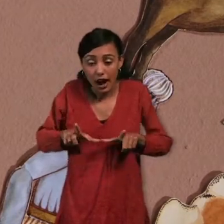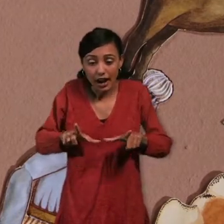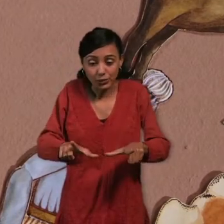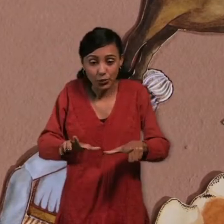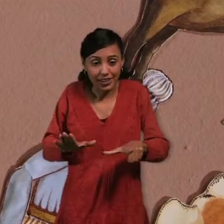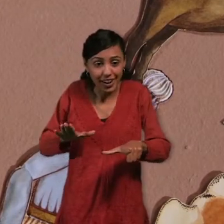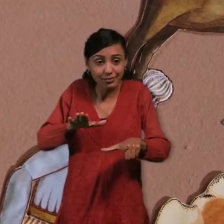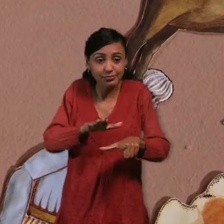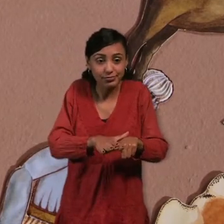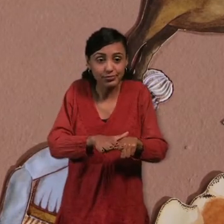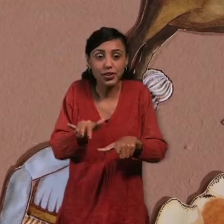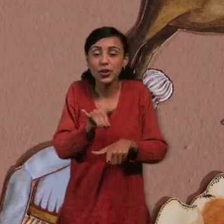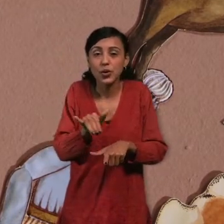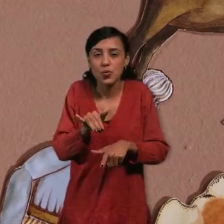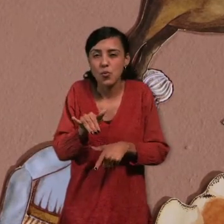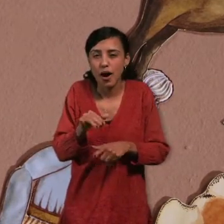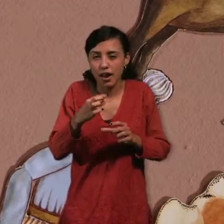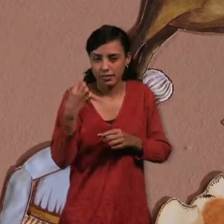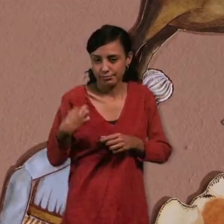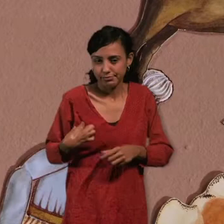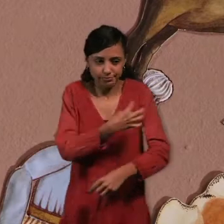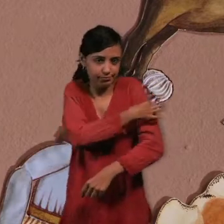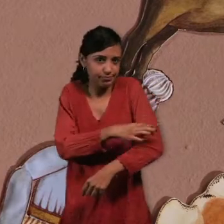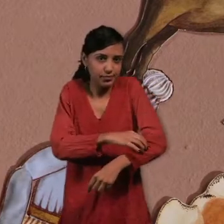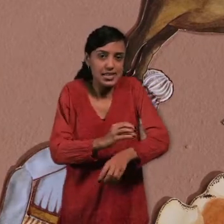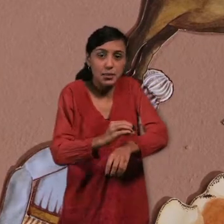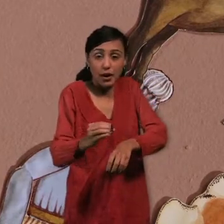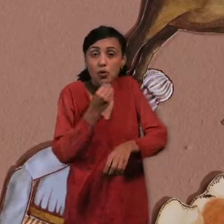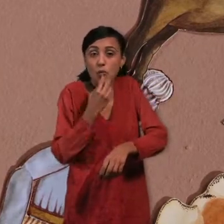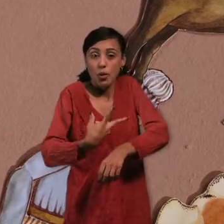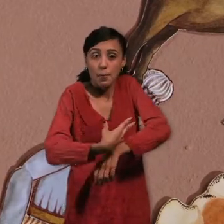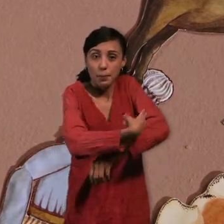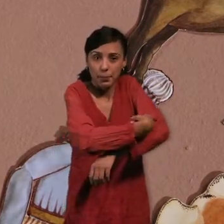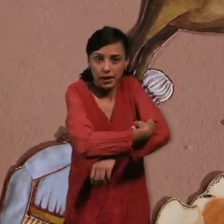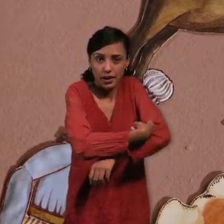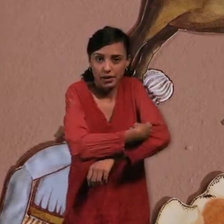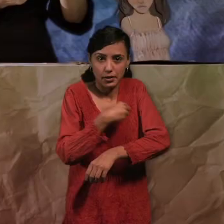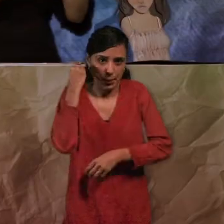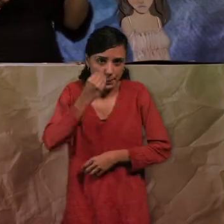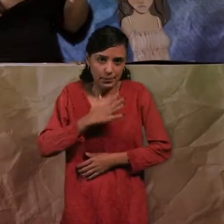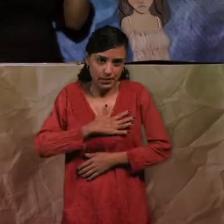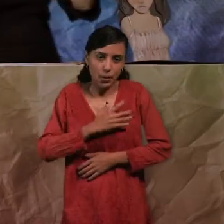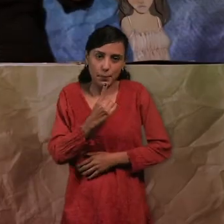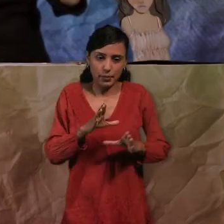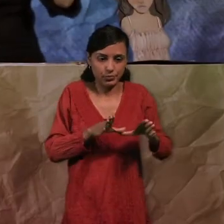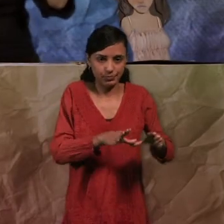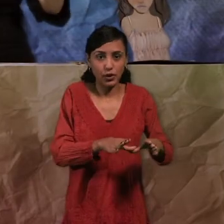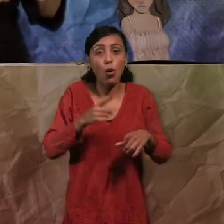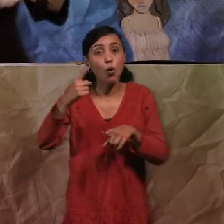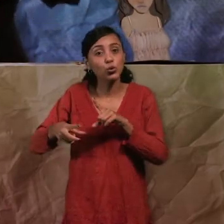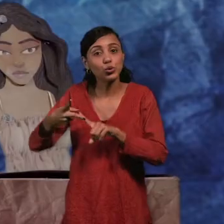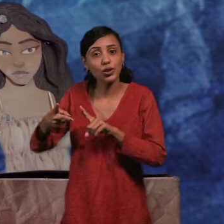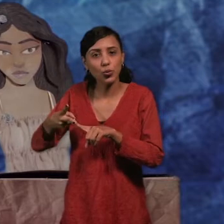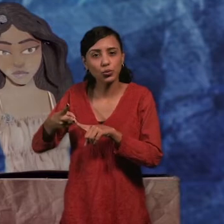cartulina con las piezas del cuerpo por separado. No nos podemos limitar a picar el diseño que ya teníamos previamente hecho. Entonces, ¿qué tenemos